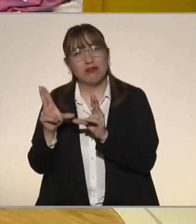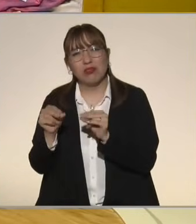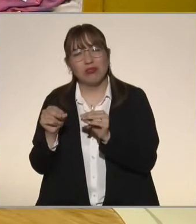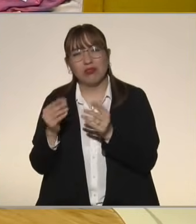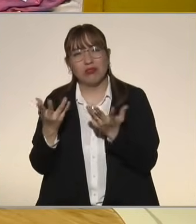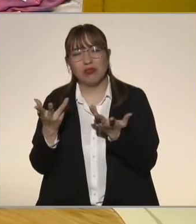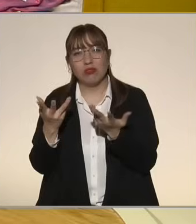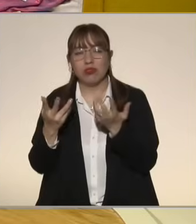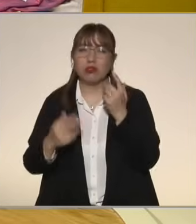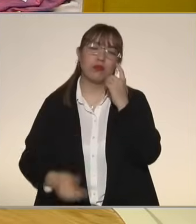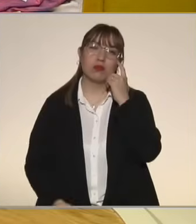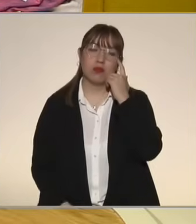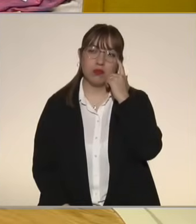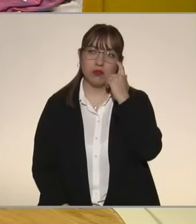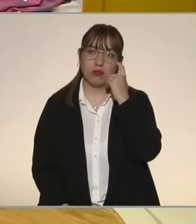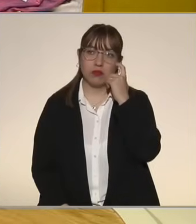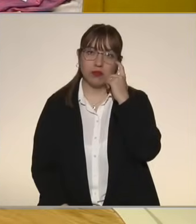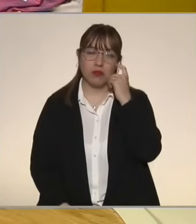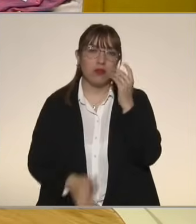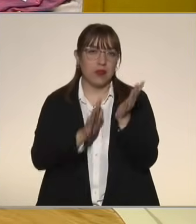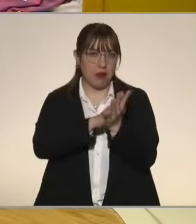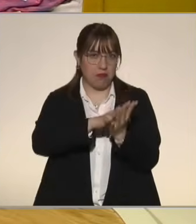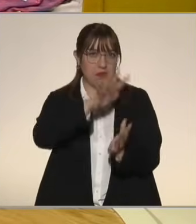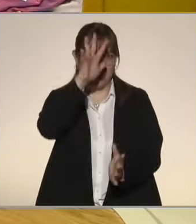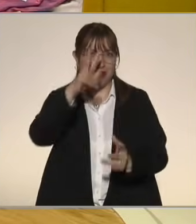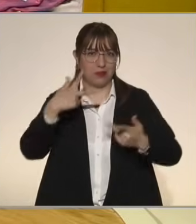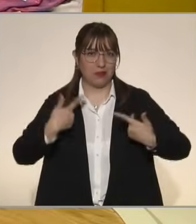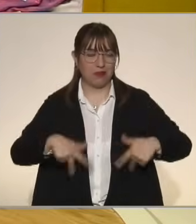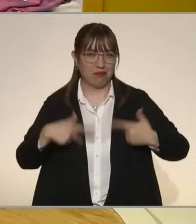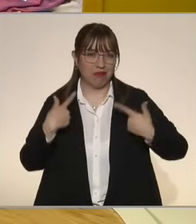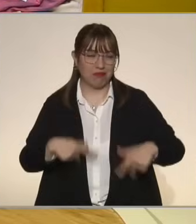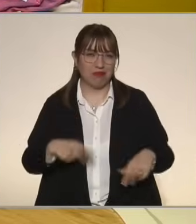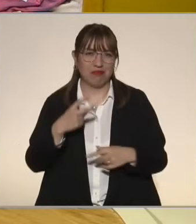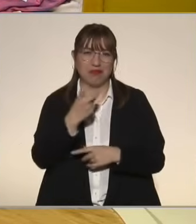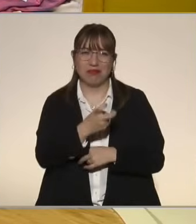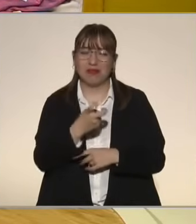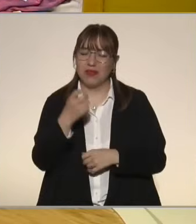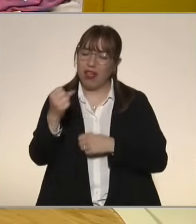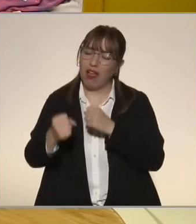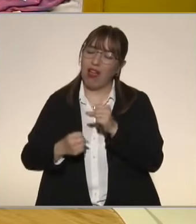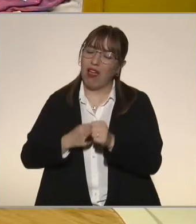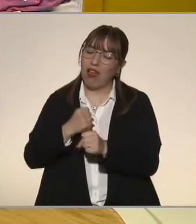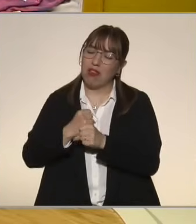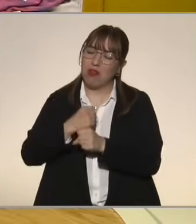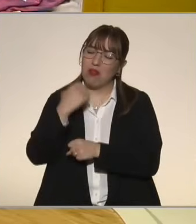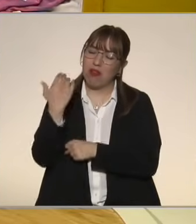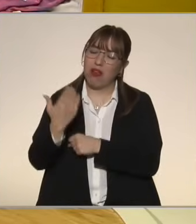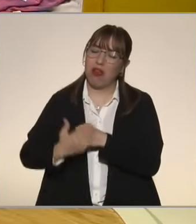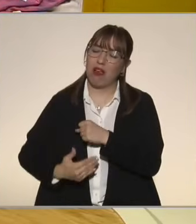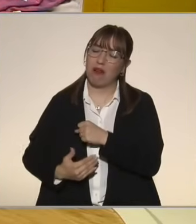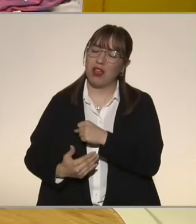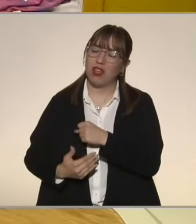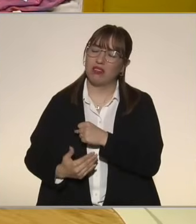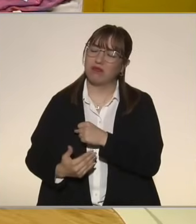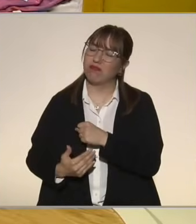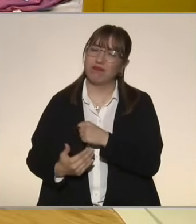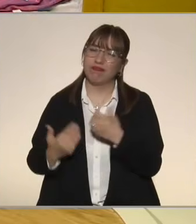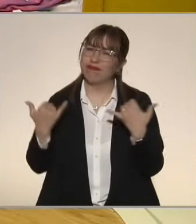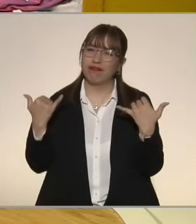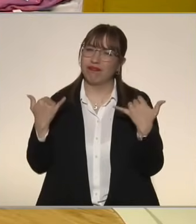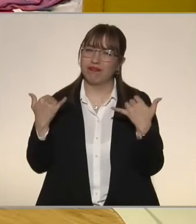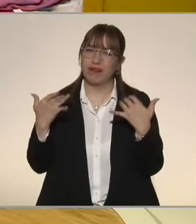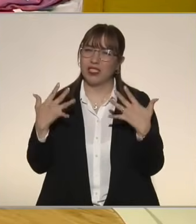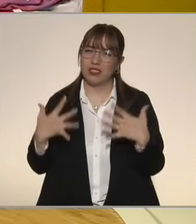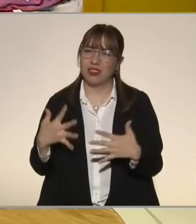carga, la mayoría de la sociedad le está dando esa carga a un cierre de año, claro, que como bien dices, es